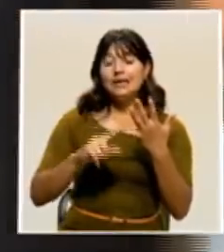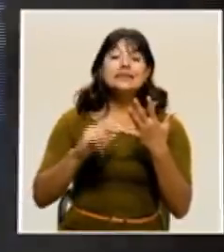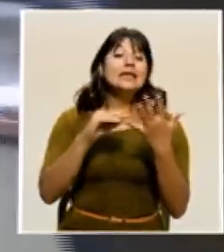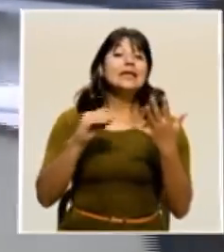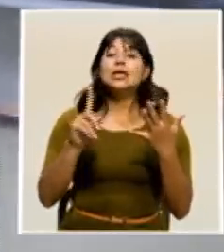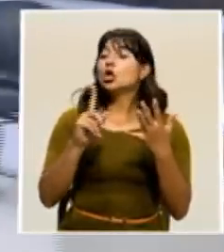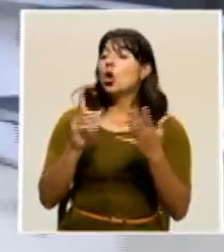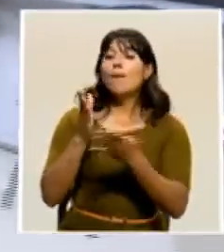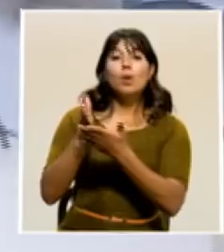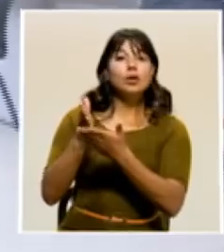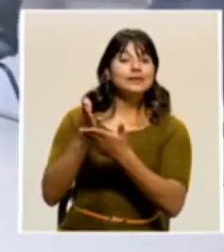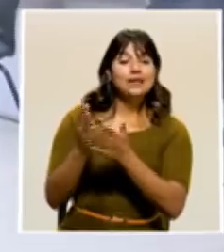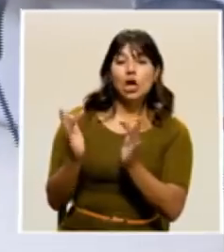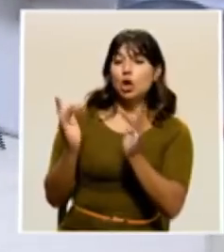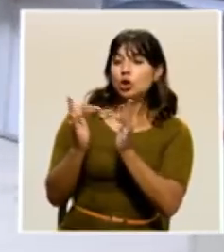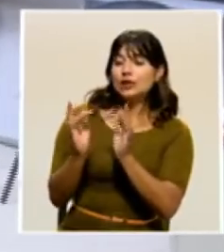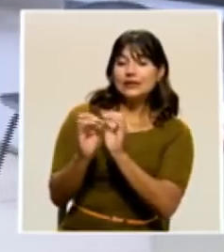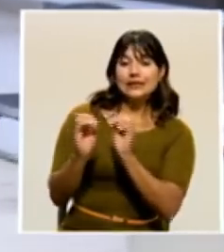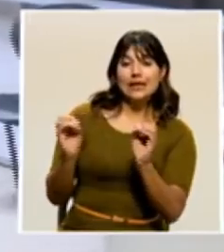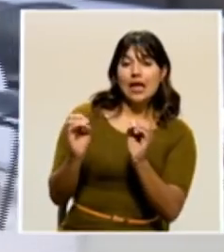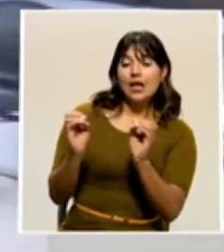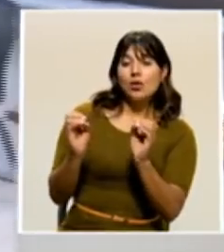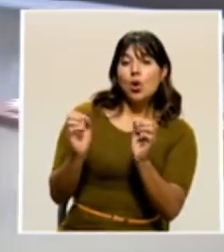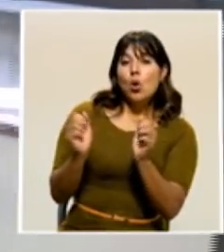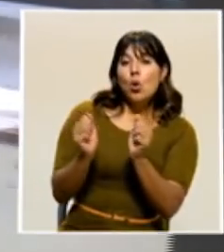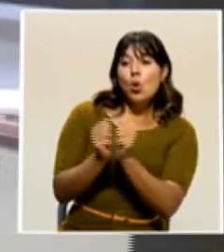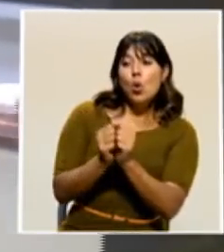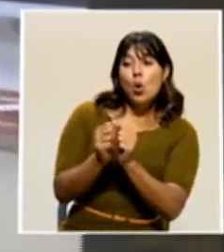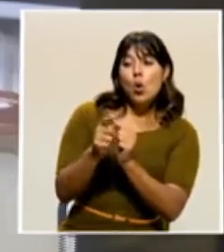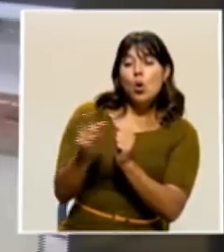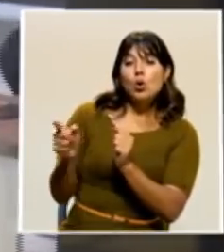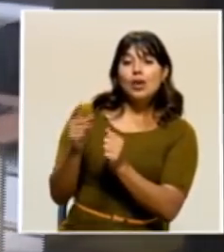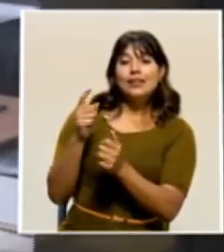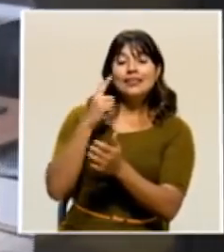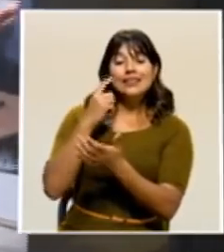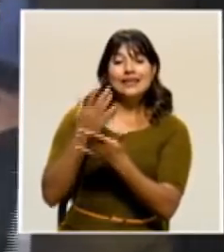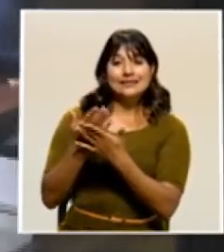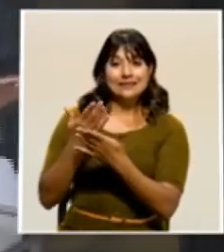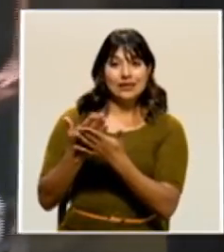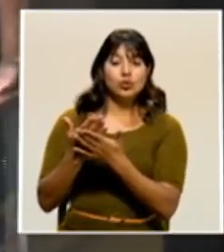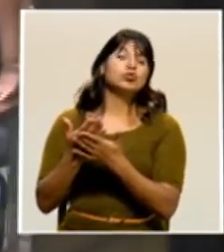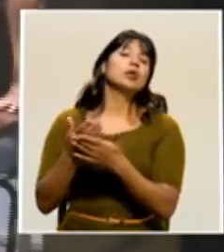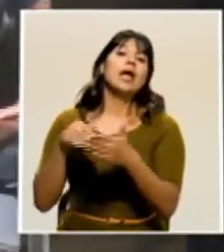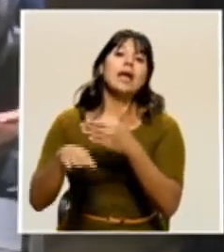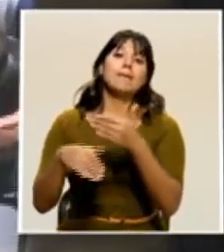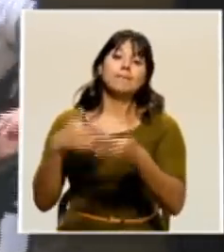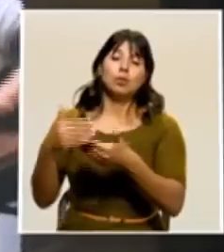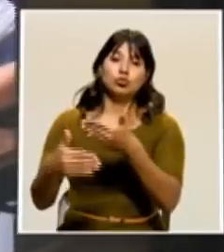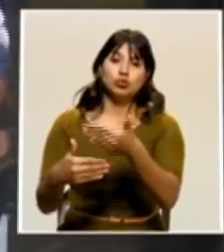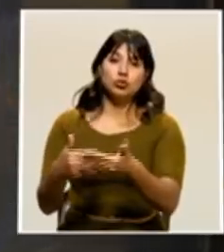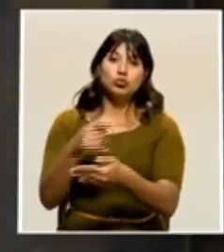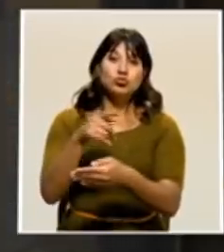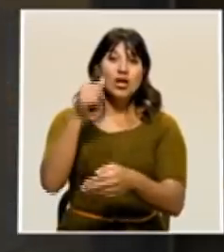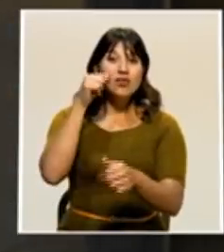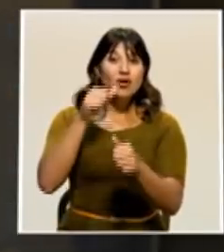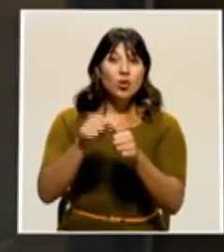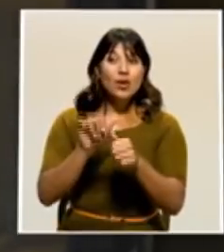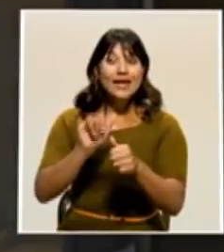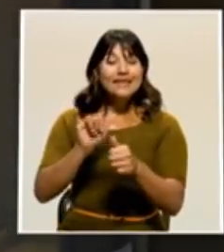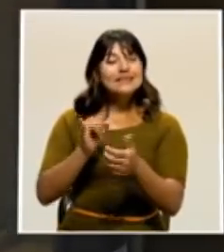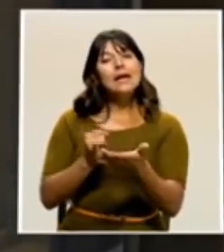perturbar de cualquier forma a los testigos de la causa. Recordemos que esta investigación